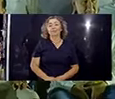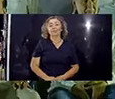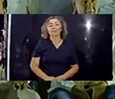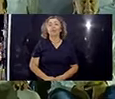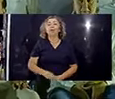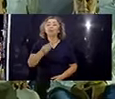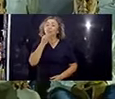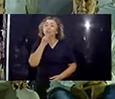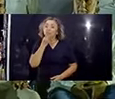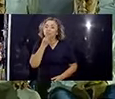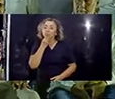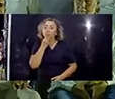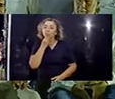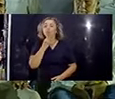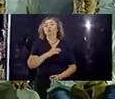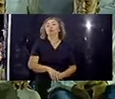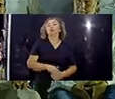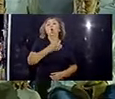tenían